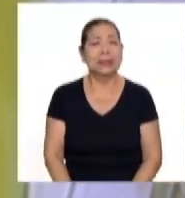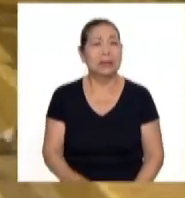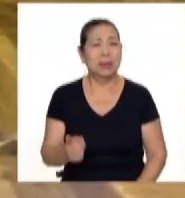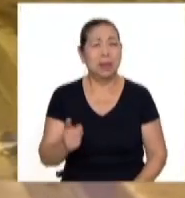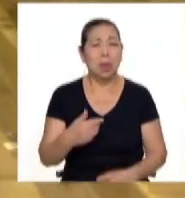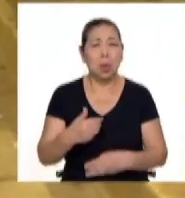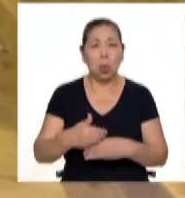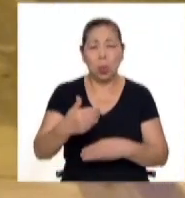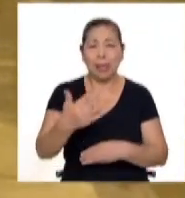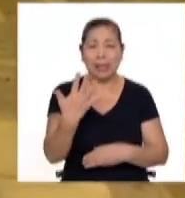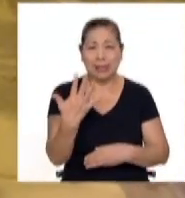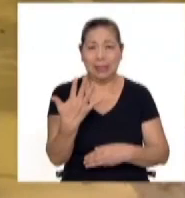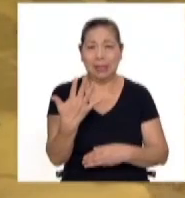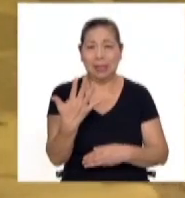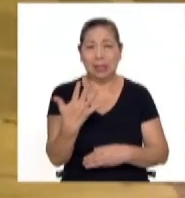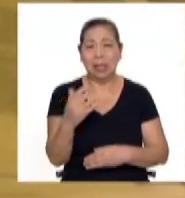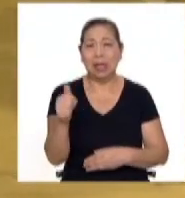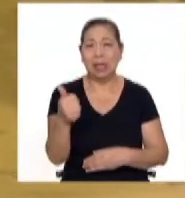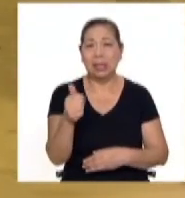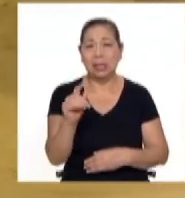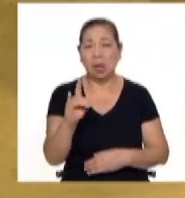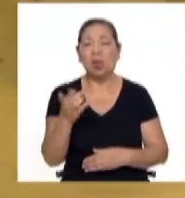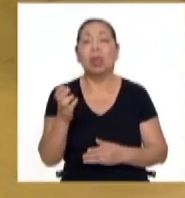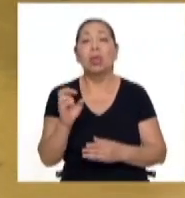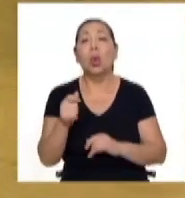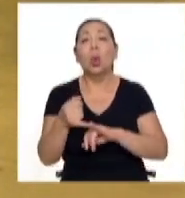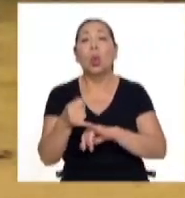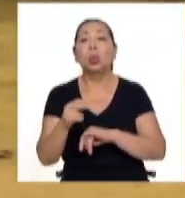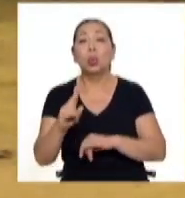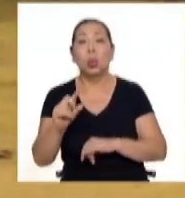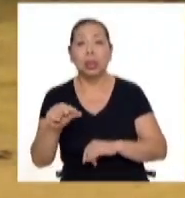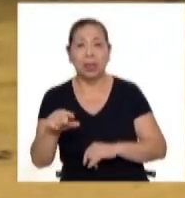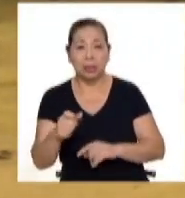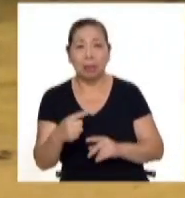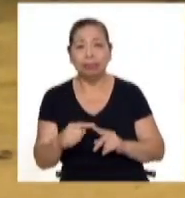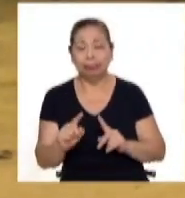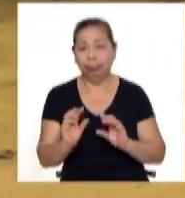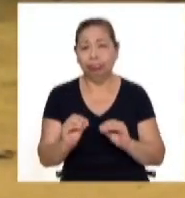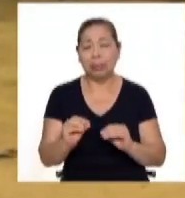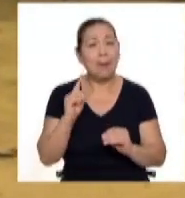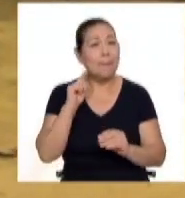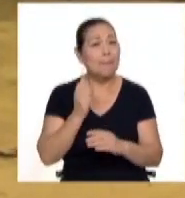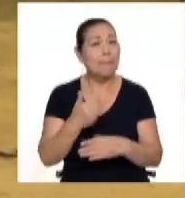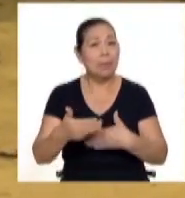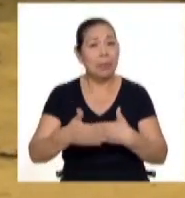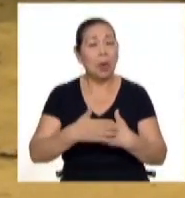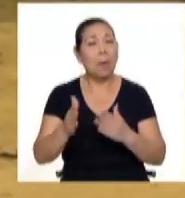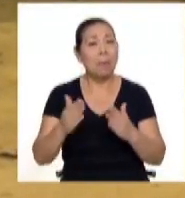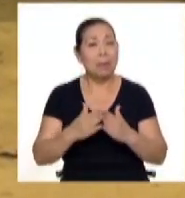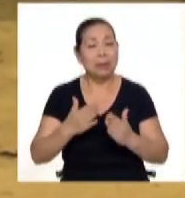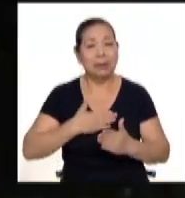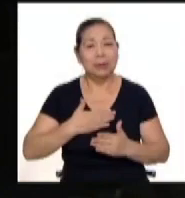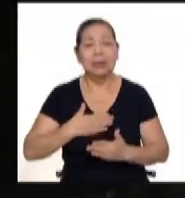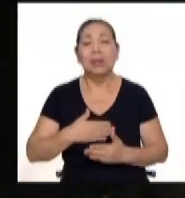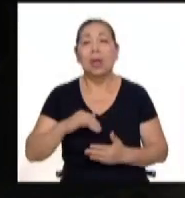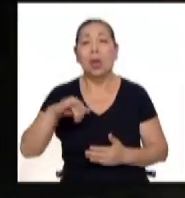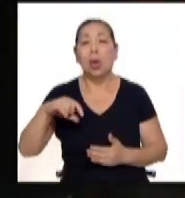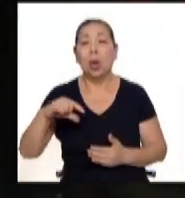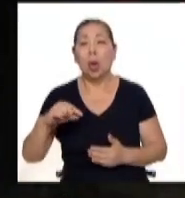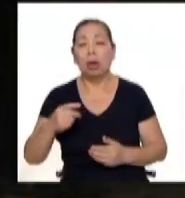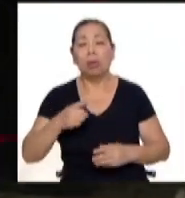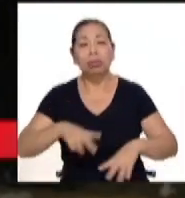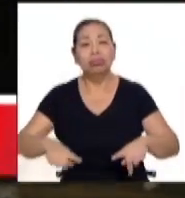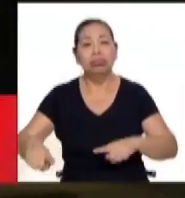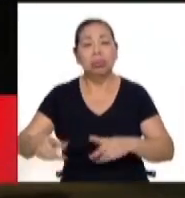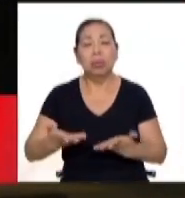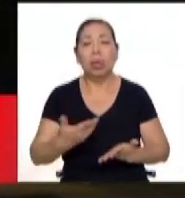Ocurrió en la cuadra 5 de la avenida El Sauce en Surquillo. Un artefacto explosivo fue detonado frente a la propiedad de Jorge Yauri,